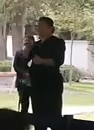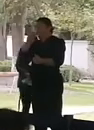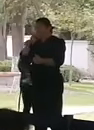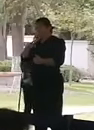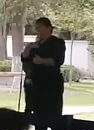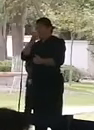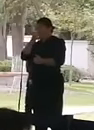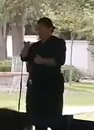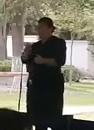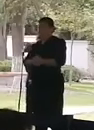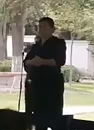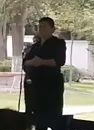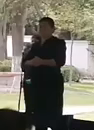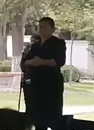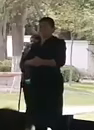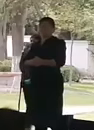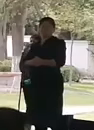que